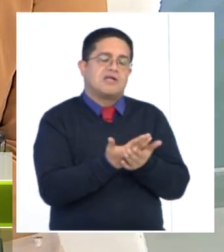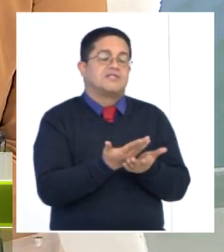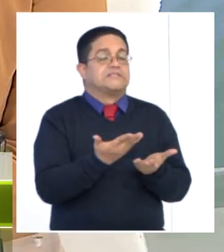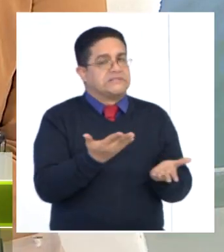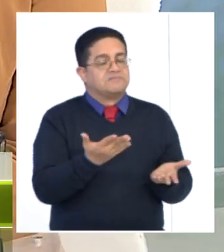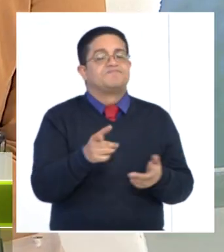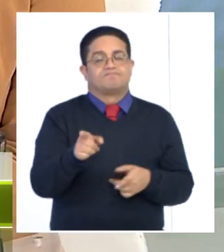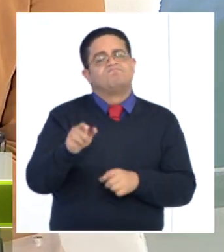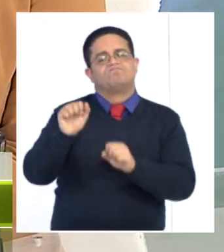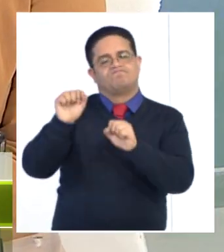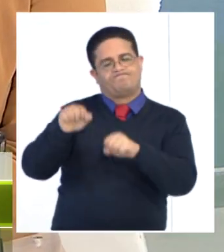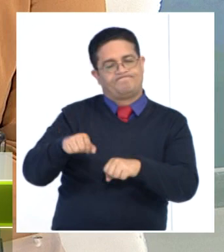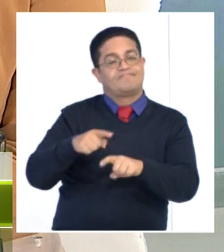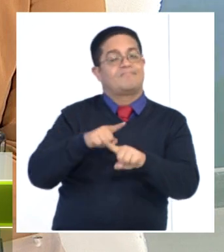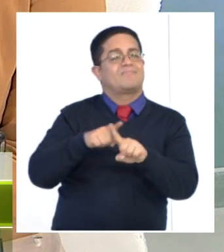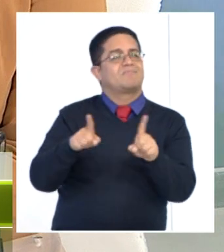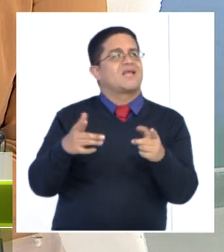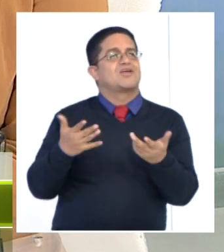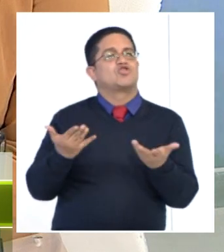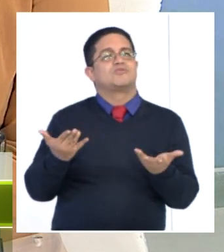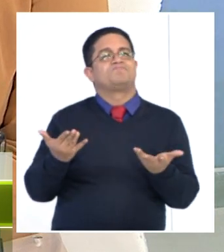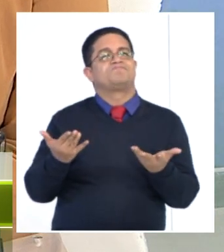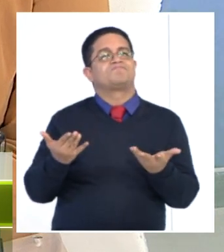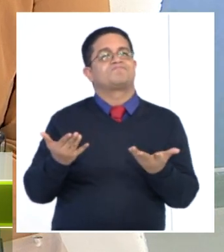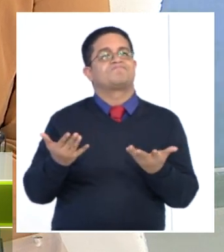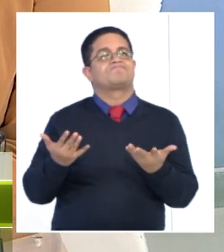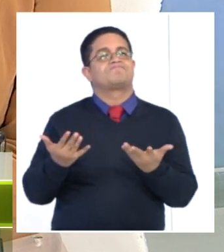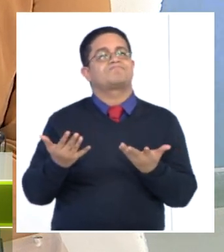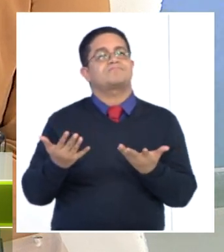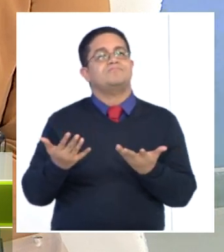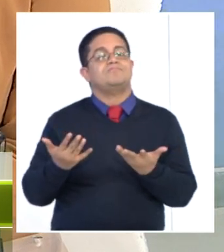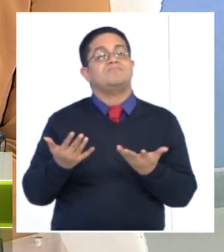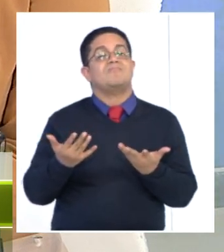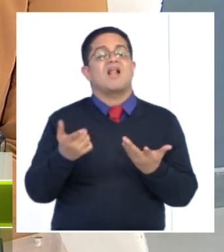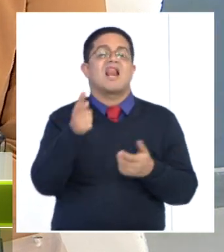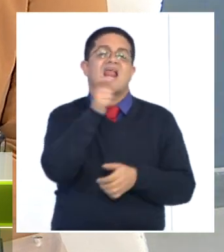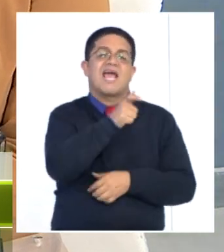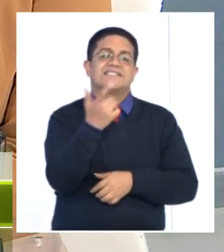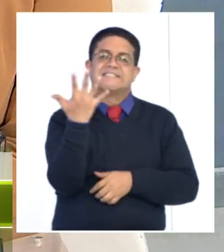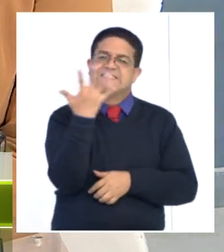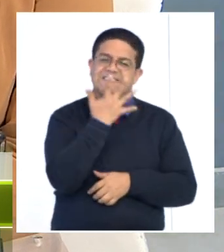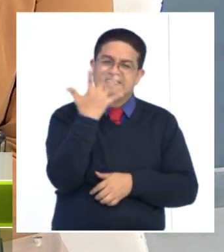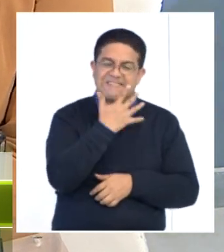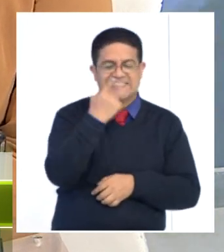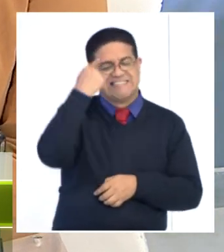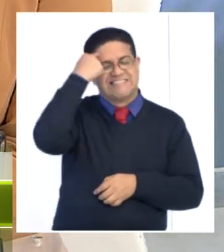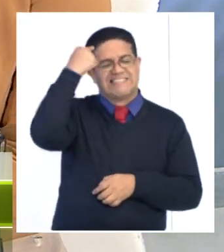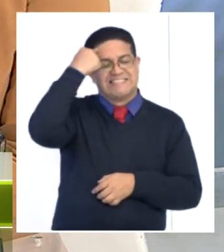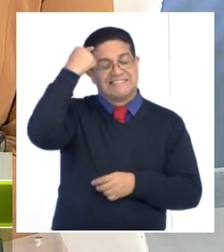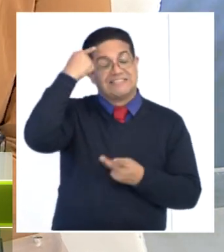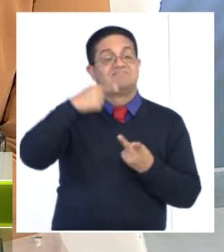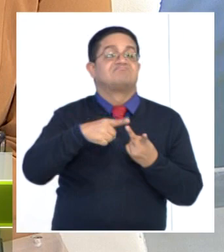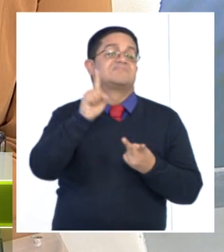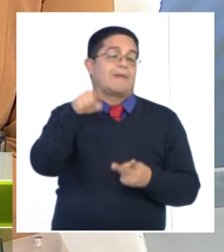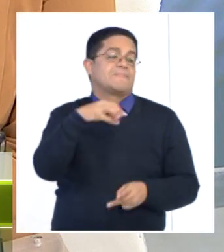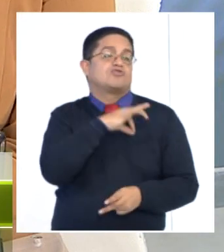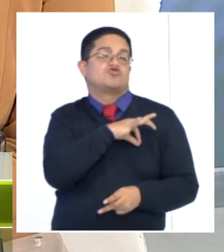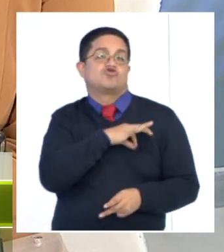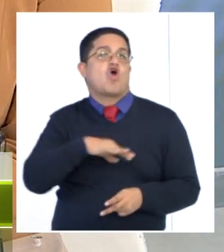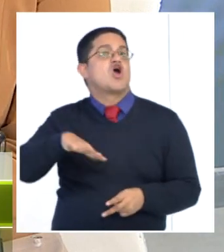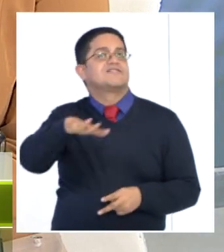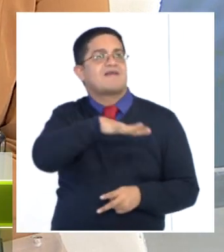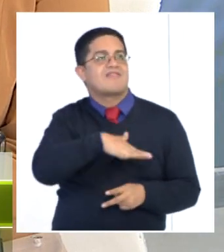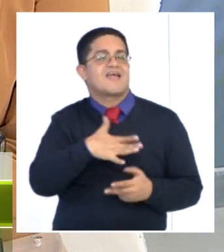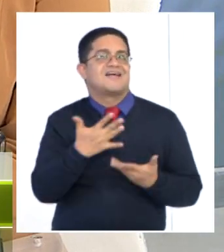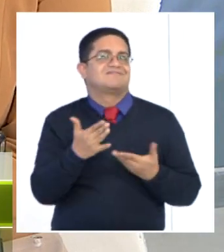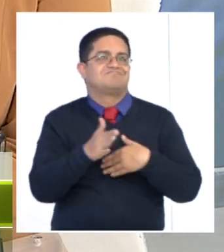Entonces, creo que más allá de generarnos creencias en la cabeza y en la sociedad, porque eso es algo que va